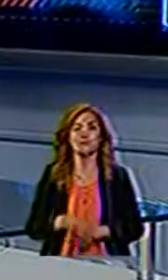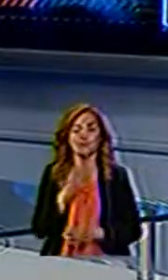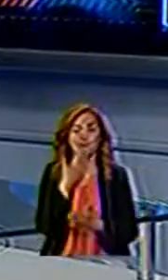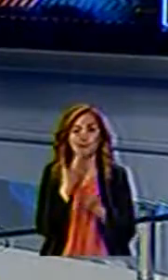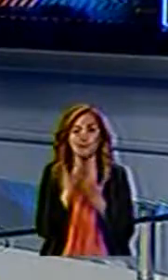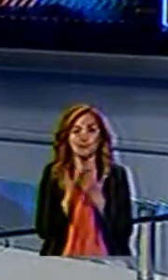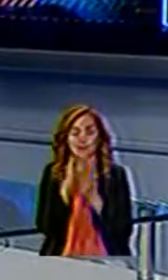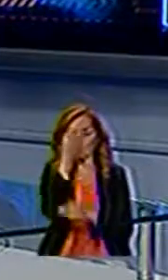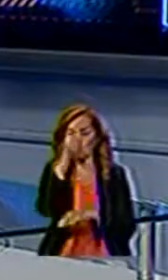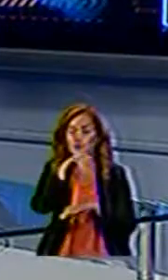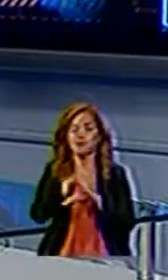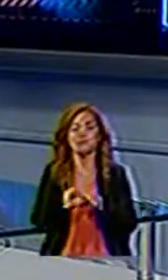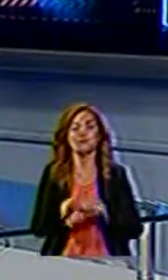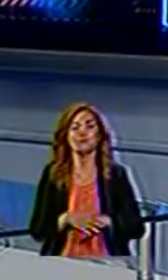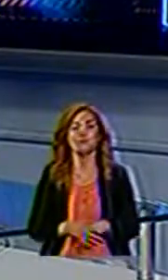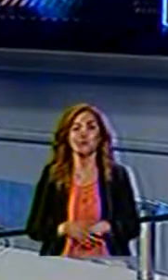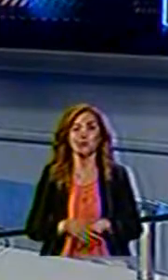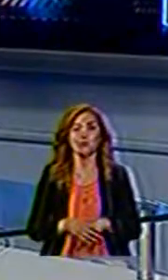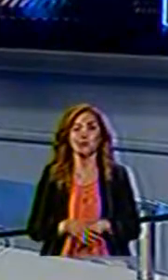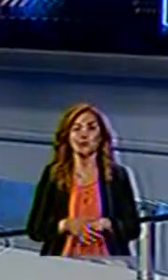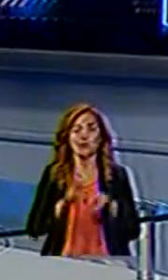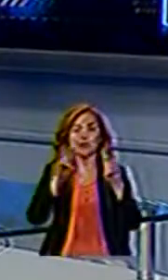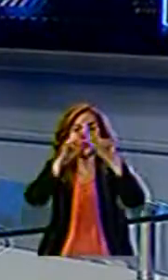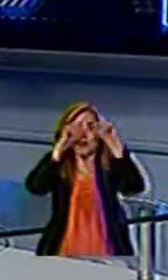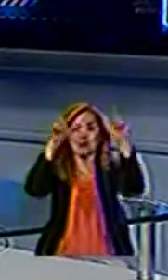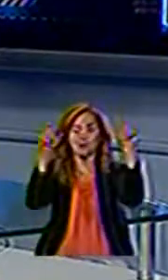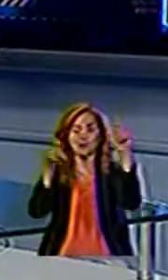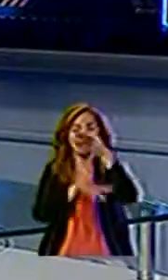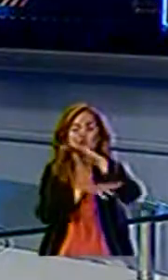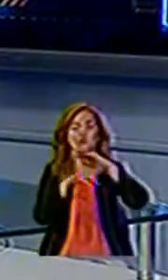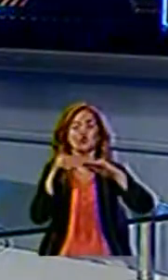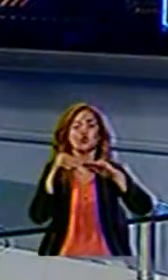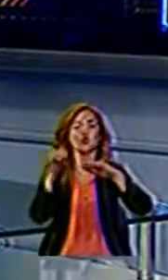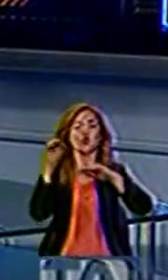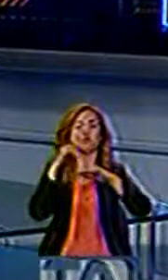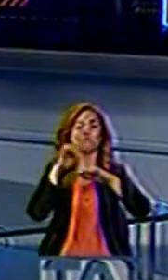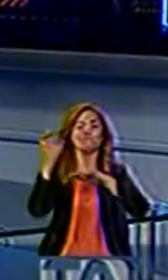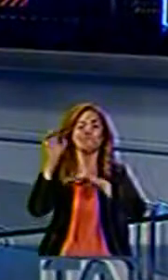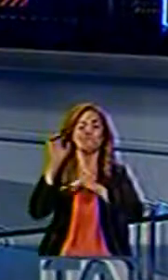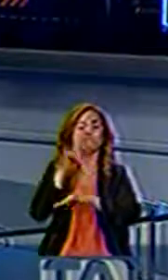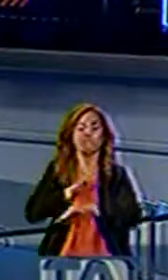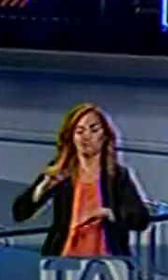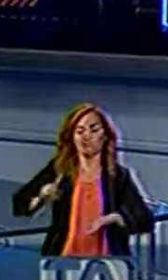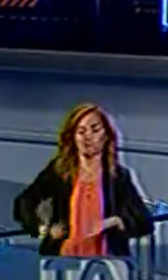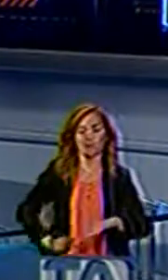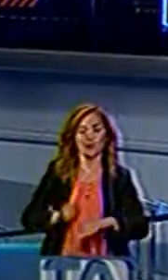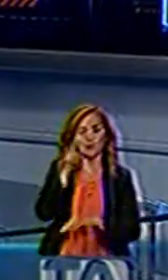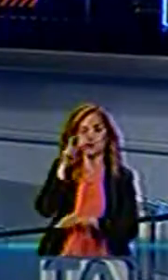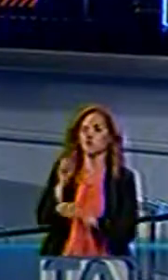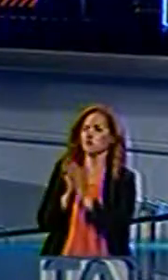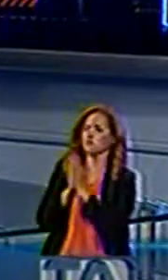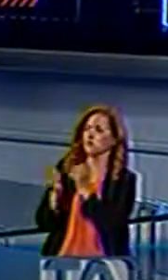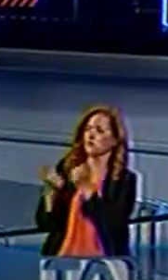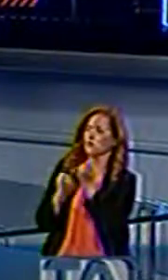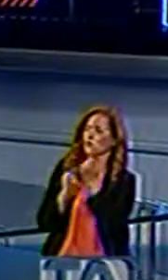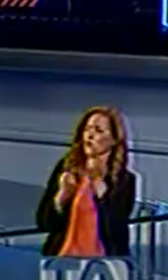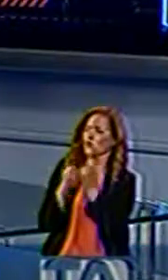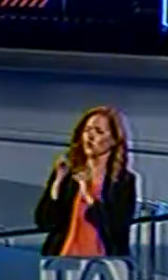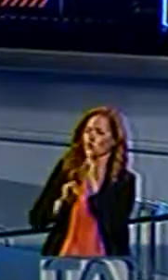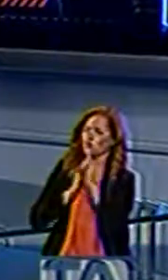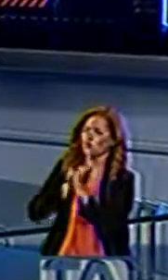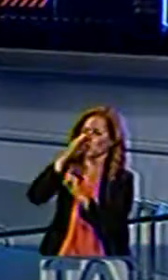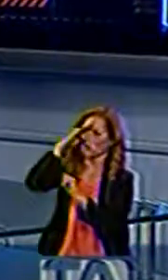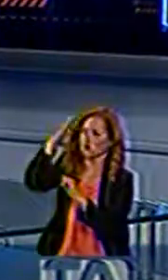Gracias, muy buenas tardes para ti también. Novedades en el caso Petrochina. La Fiscalía pidió asistencia internacional para notificar a los representantes